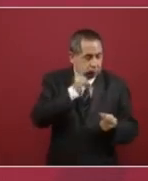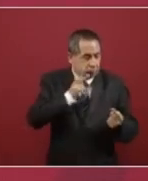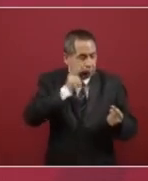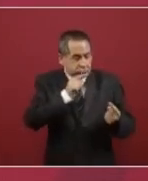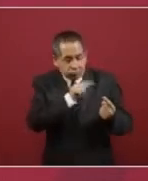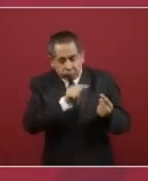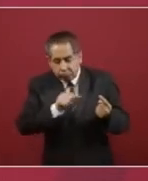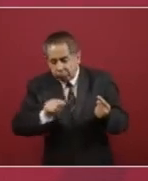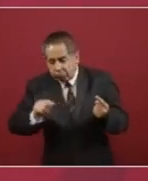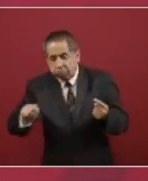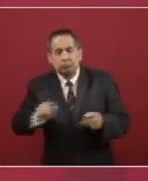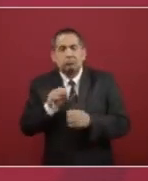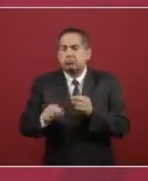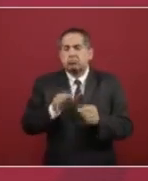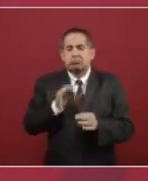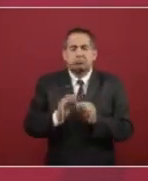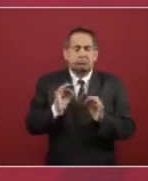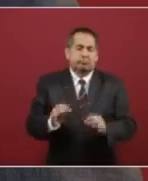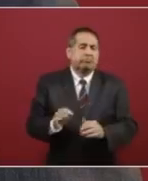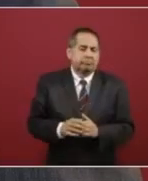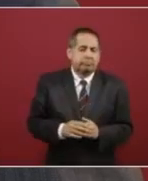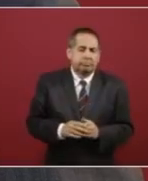credencial de elector.